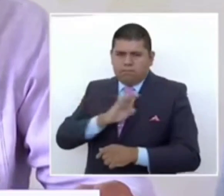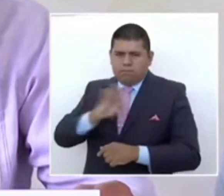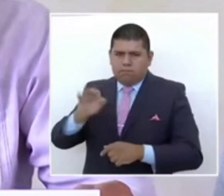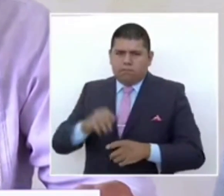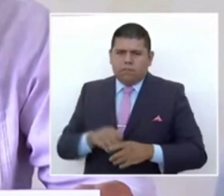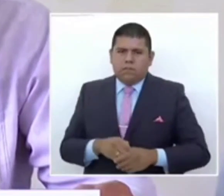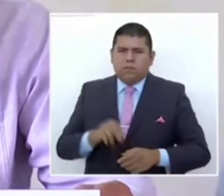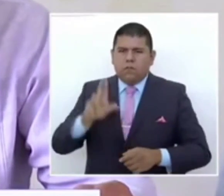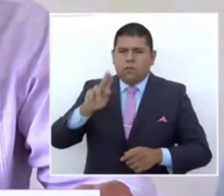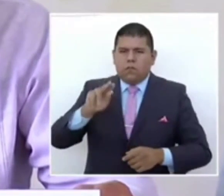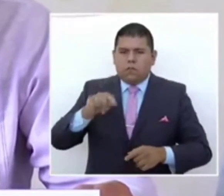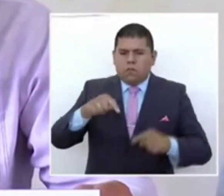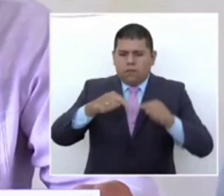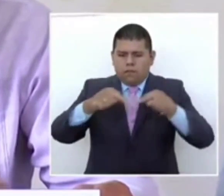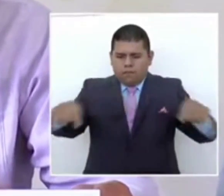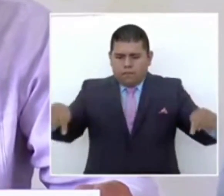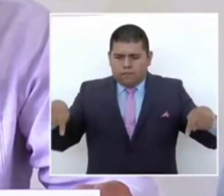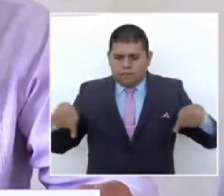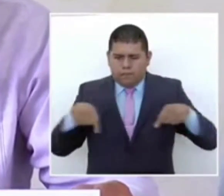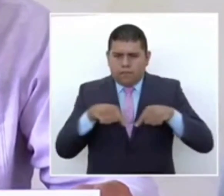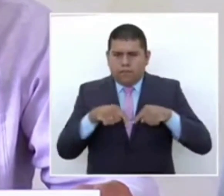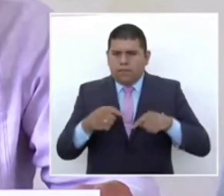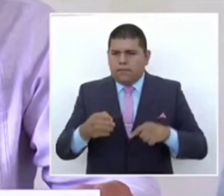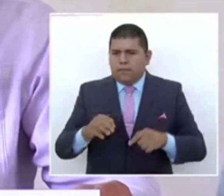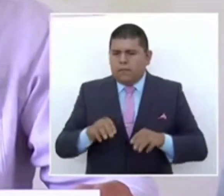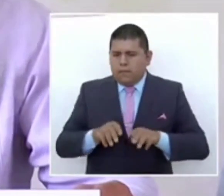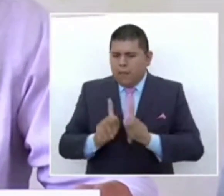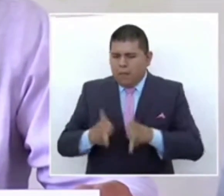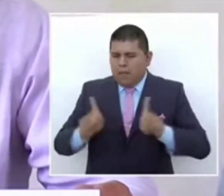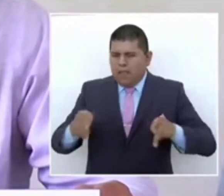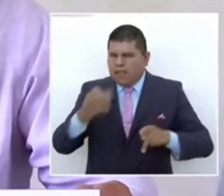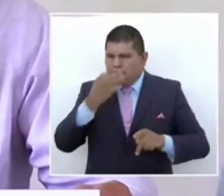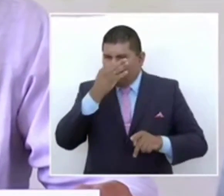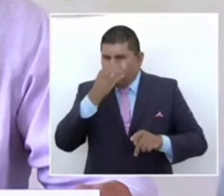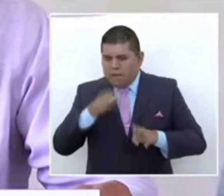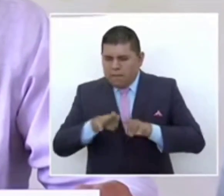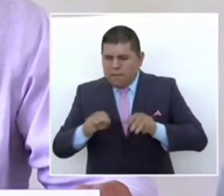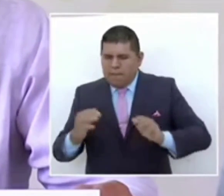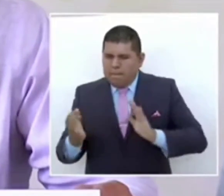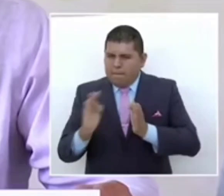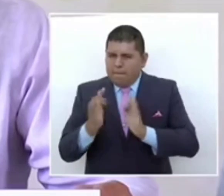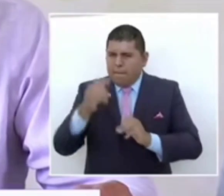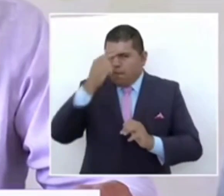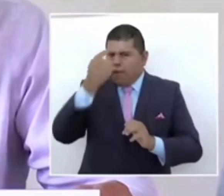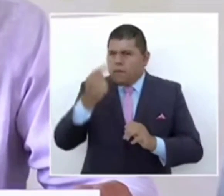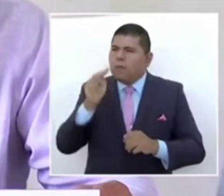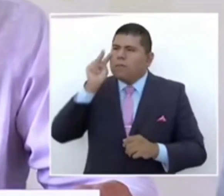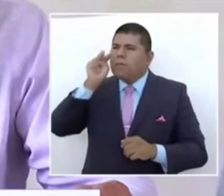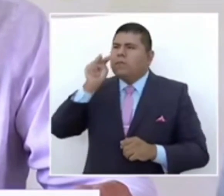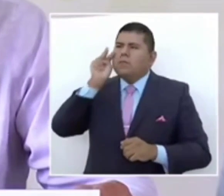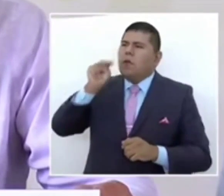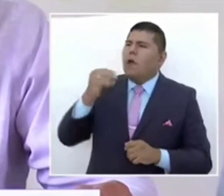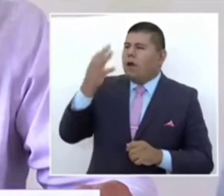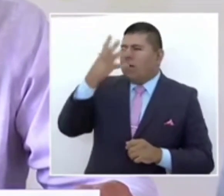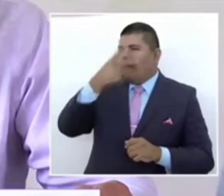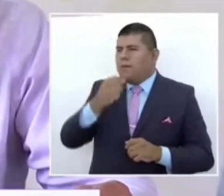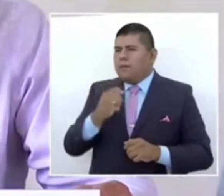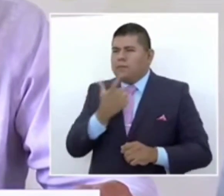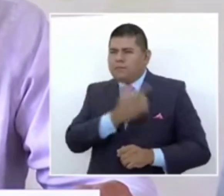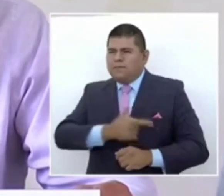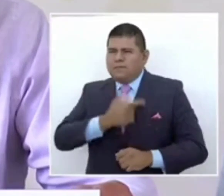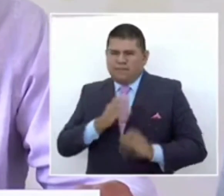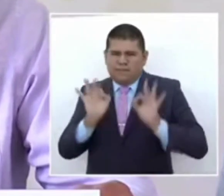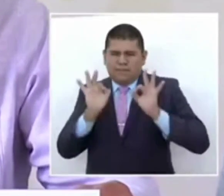80 hectáreas a la orilla de la playa, para que puedan disfrutar